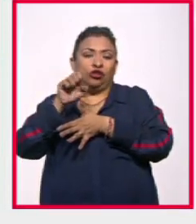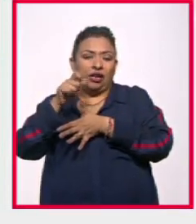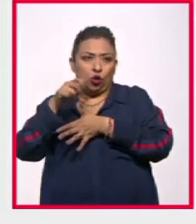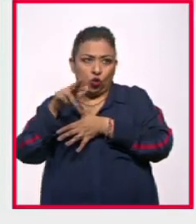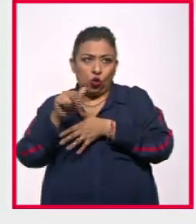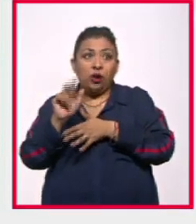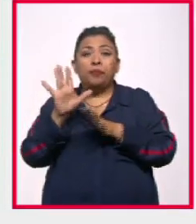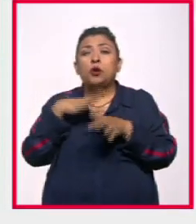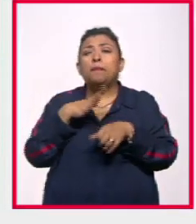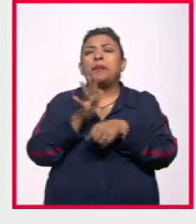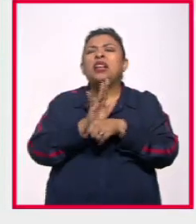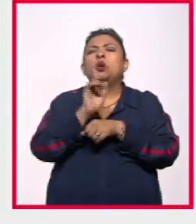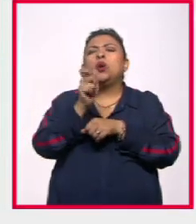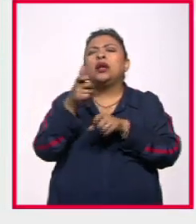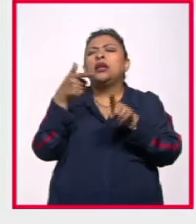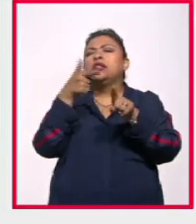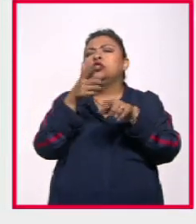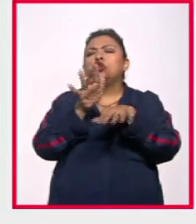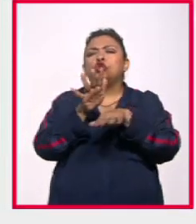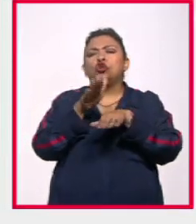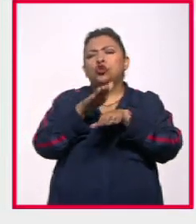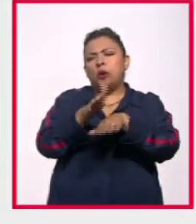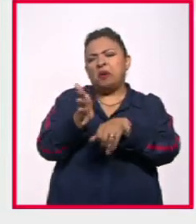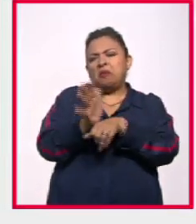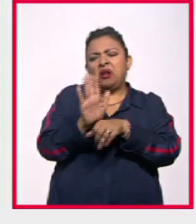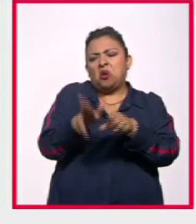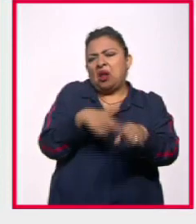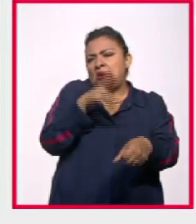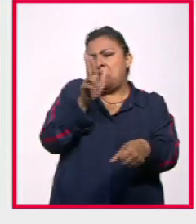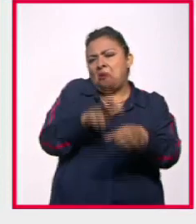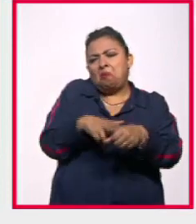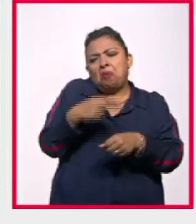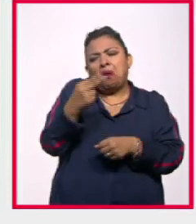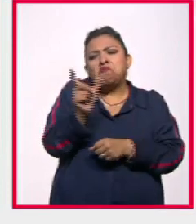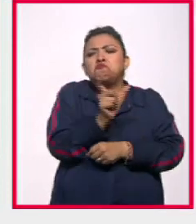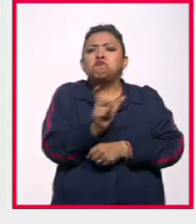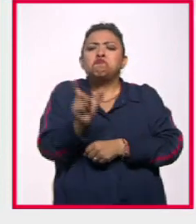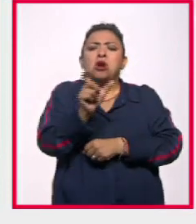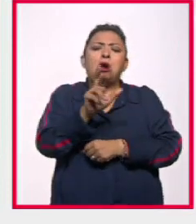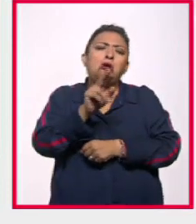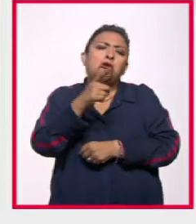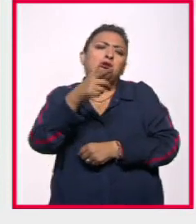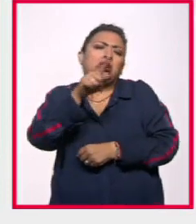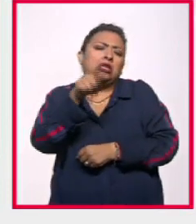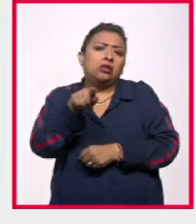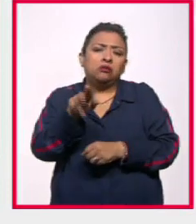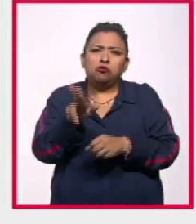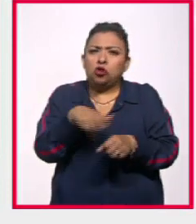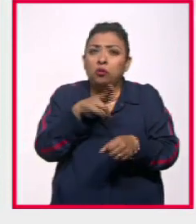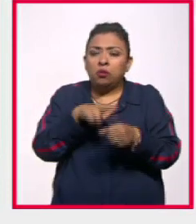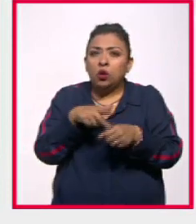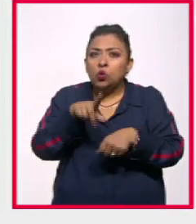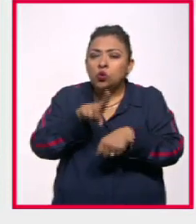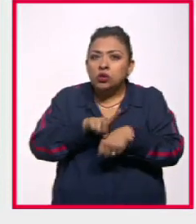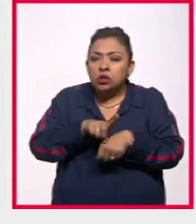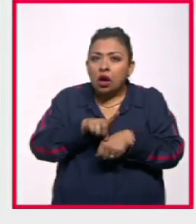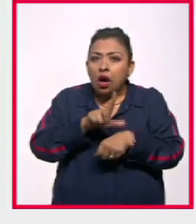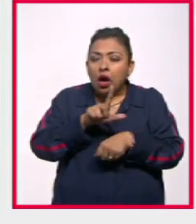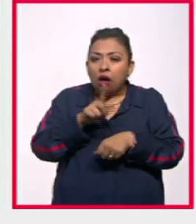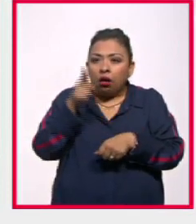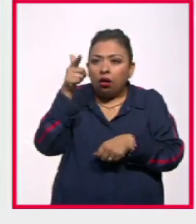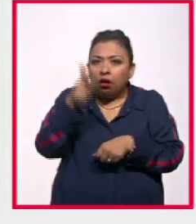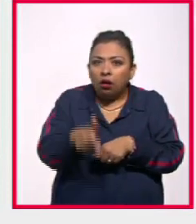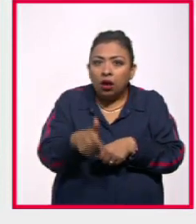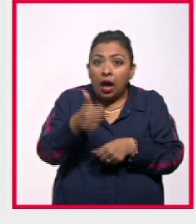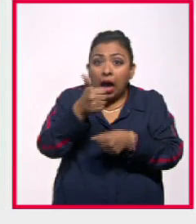Santiago Segura. Y entonces la película trata de una familia muy normal, tan normal que se apellidan Rodríguez, y un día descubren que el abuelito difunto en verdad era de otro